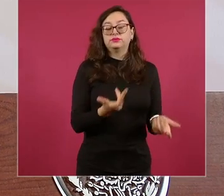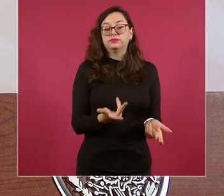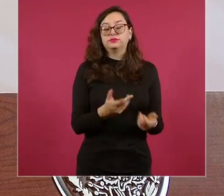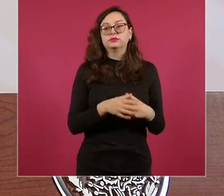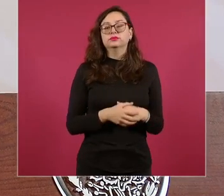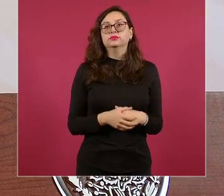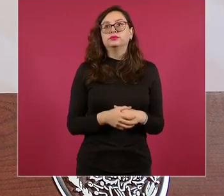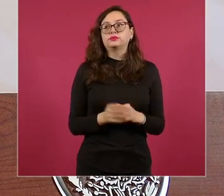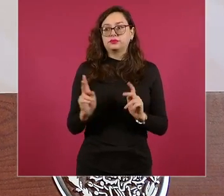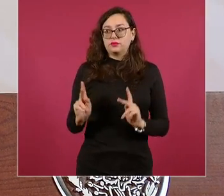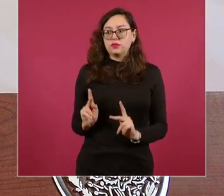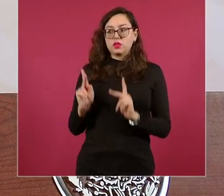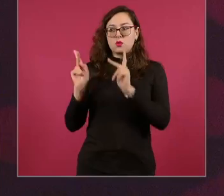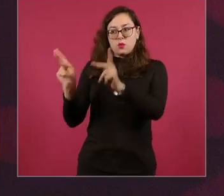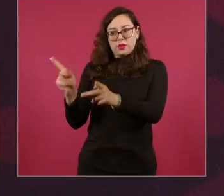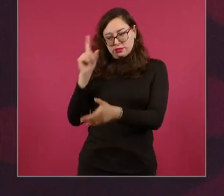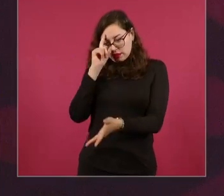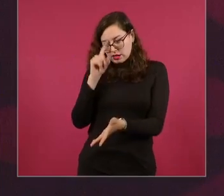Salomón